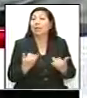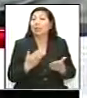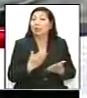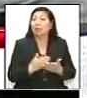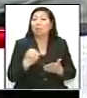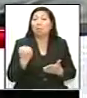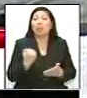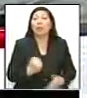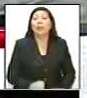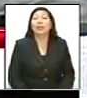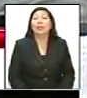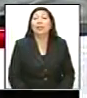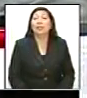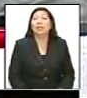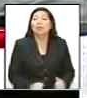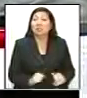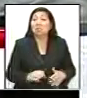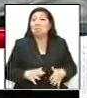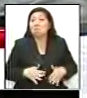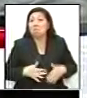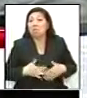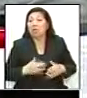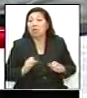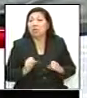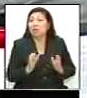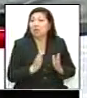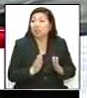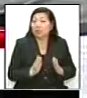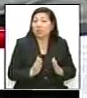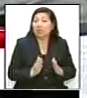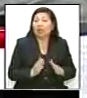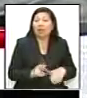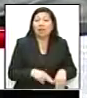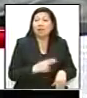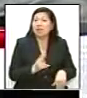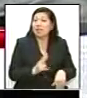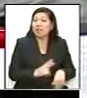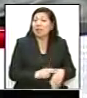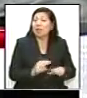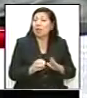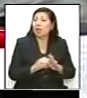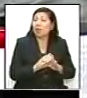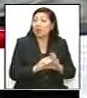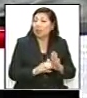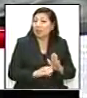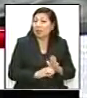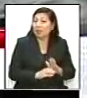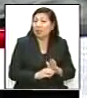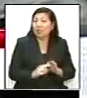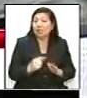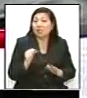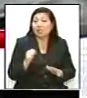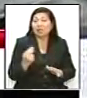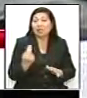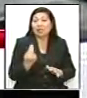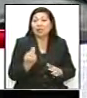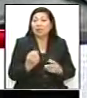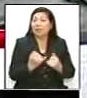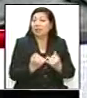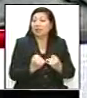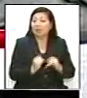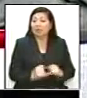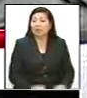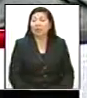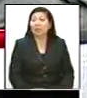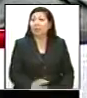de poderes, esto solo es posible si los órganos de naturaleza constitucional son autónomos y son independientes.